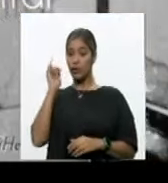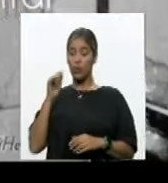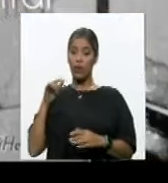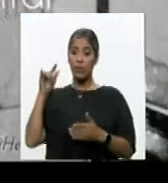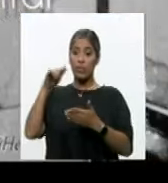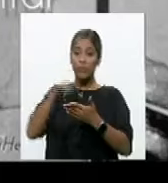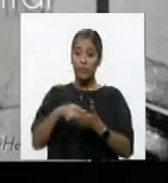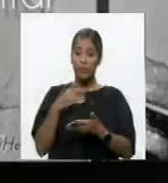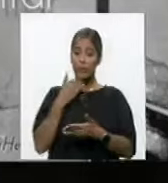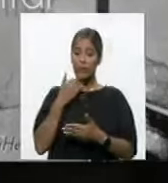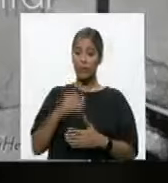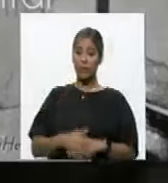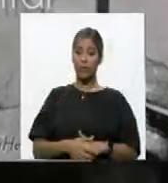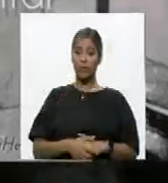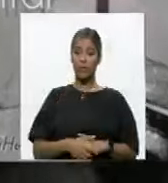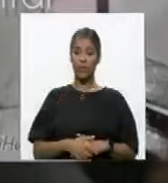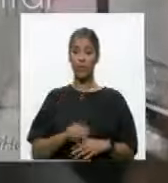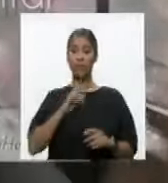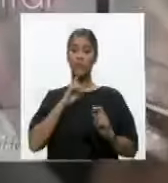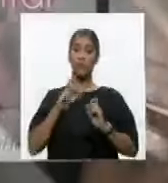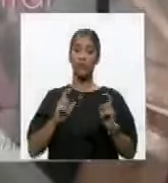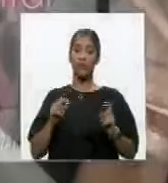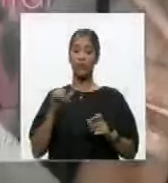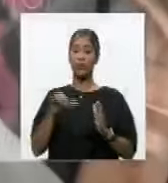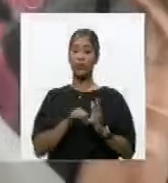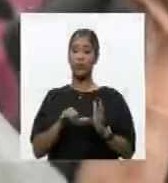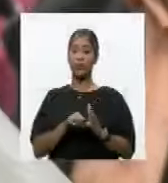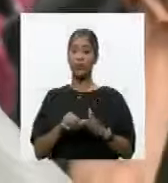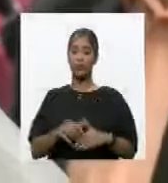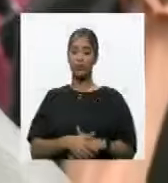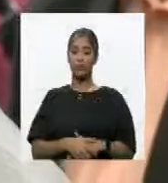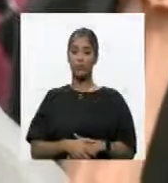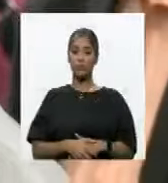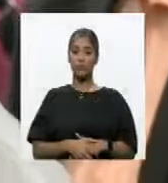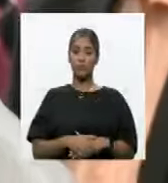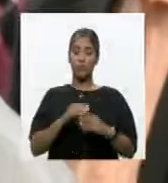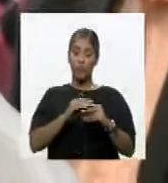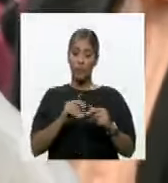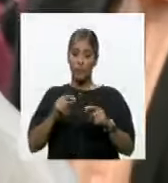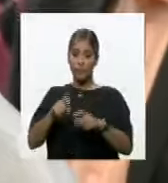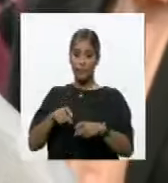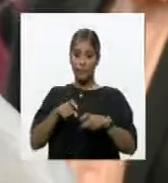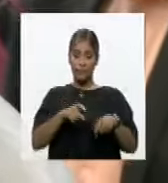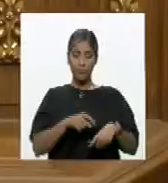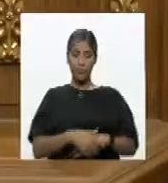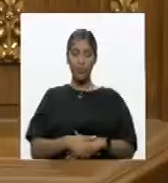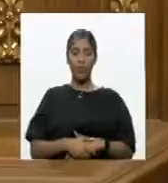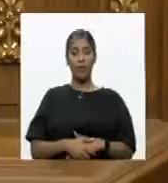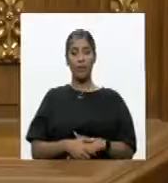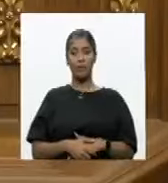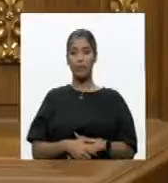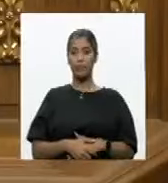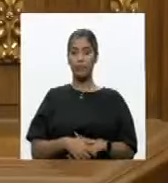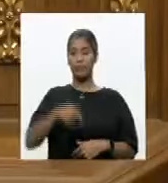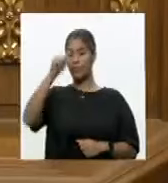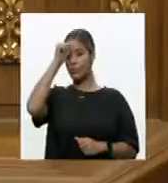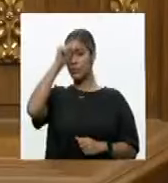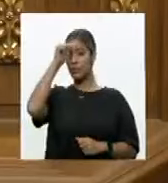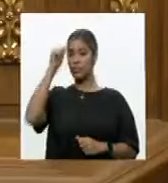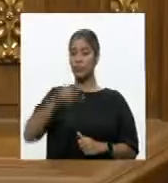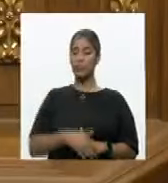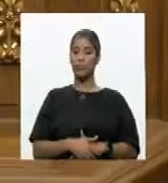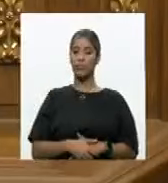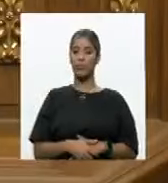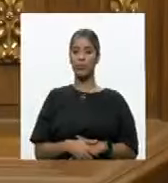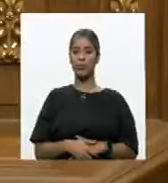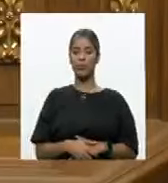pista cerca y averiguamos y había una pista en un central azucarero que creo que se llama Matilde. Y me llevó un domingo y cuando